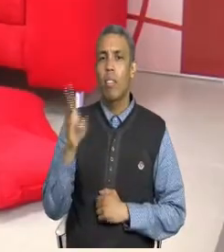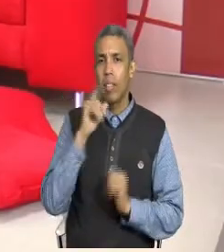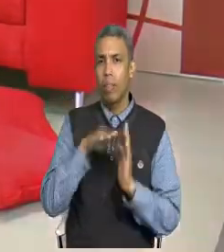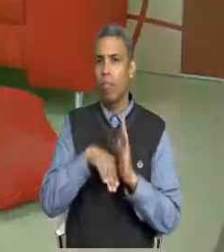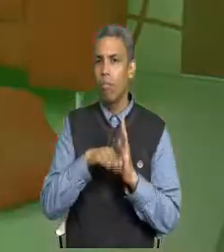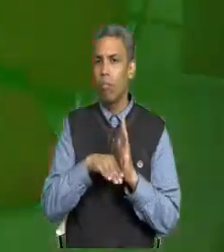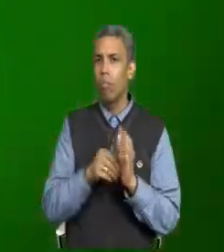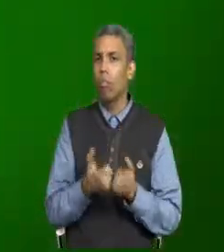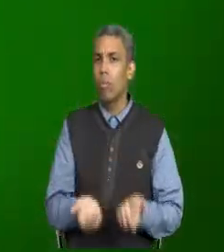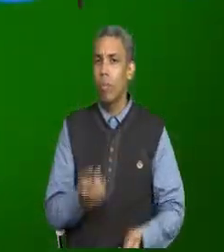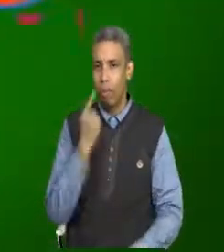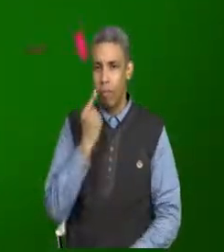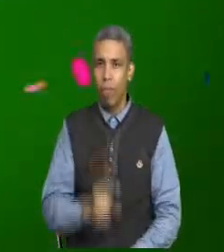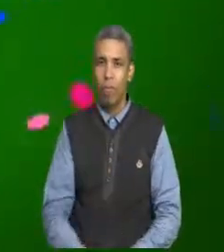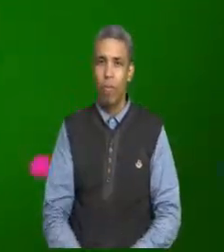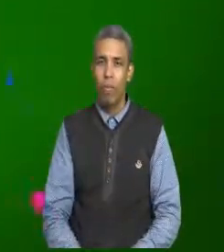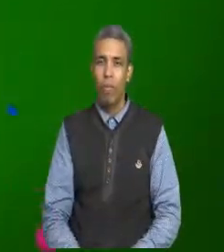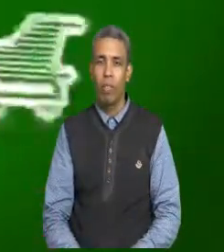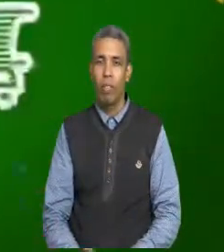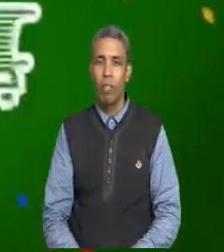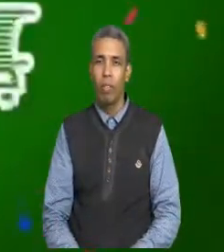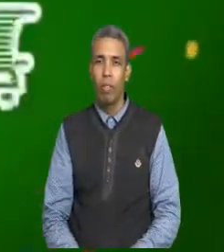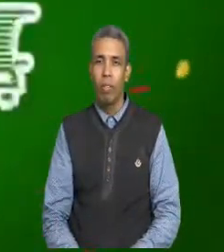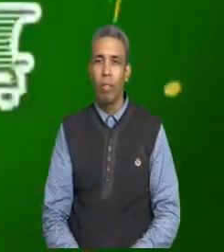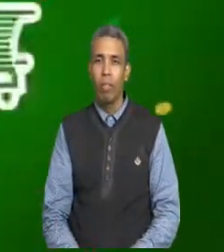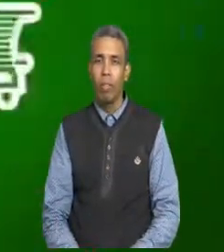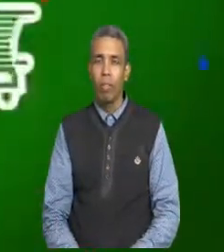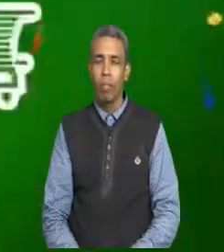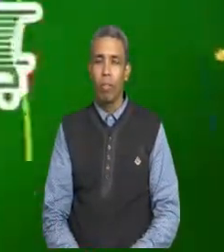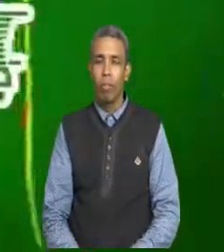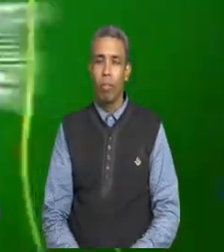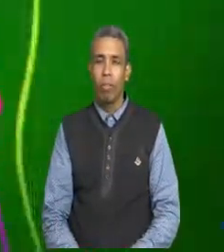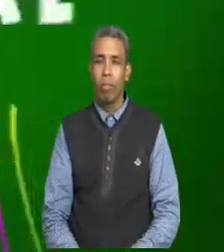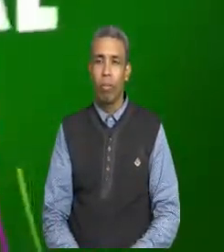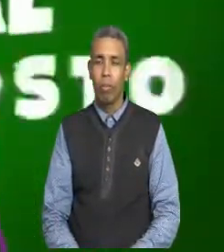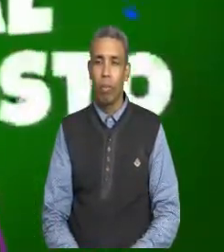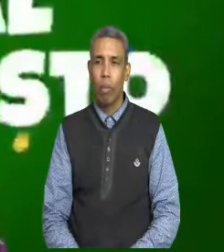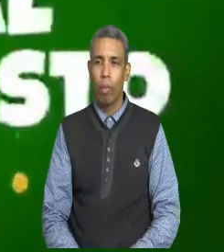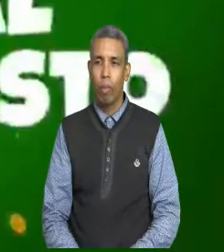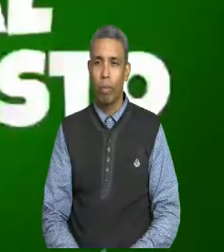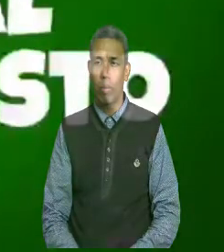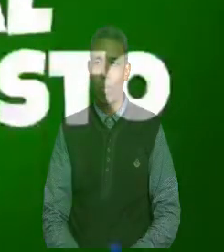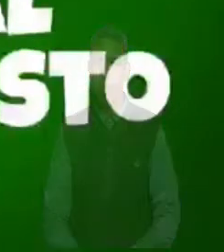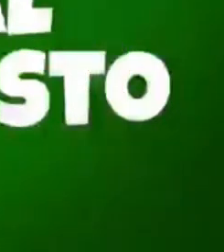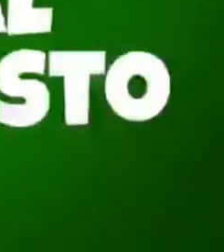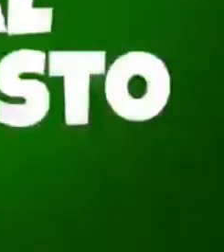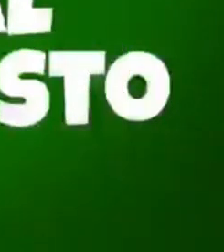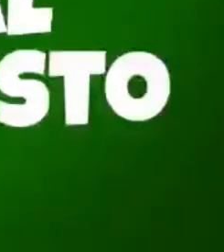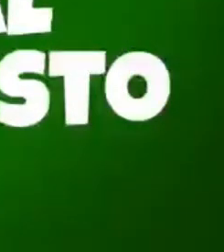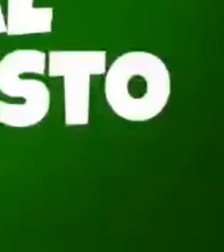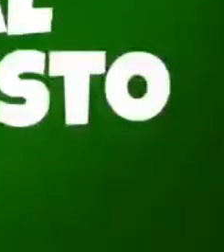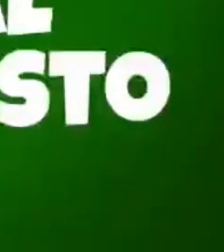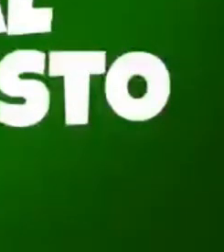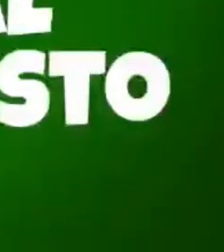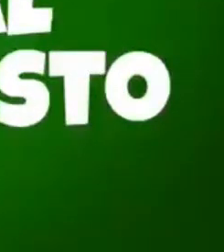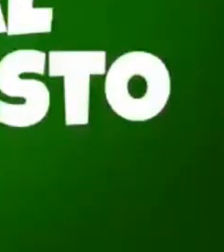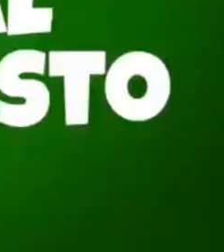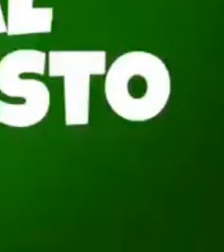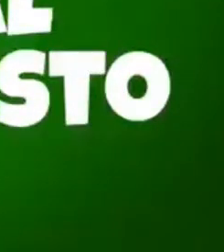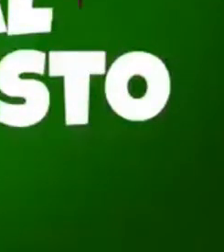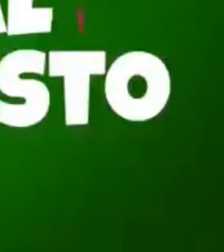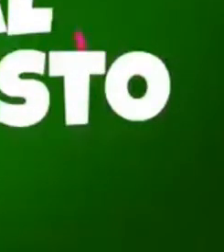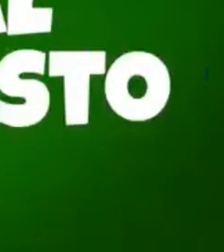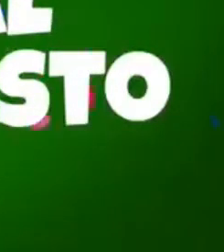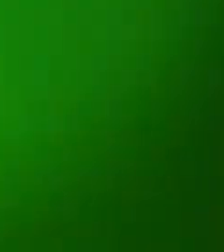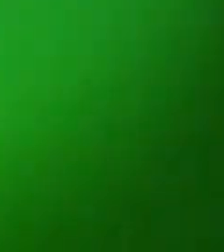conózcanlas. Gran madrugón de autoservicio La Quinta. Descuentos del 10 al 70%. Desde el martes 15 al viernes 18